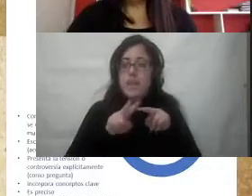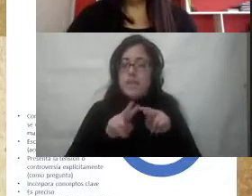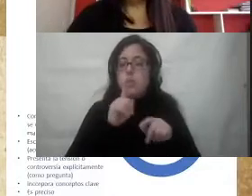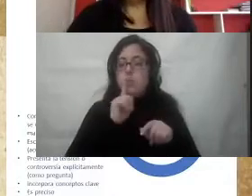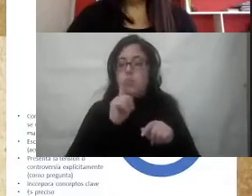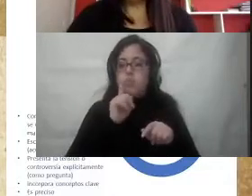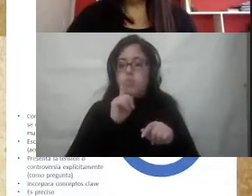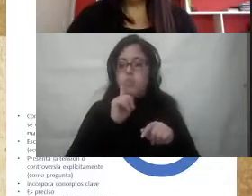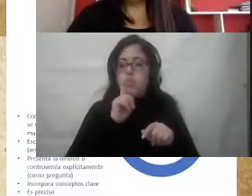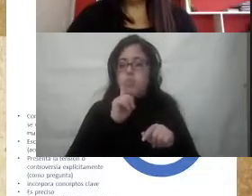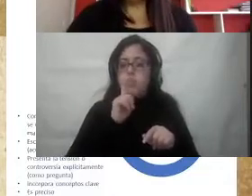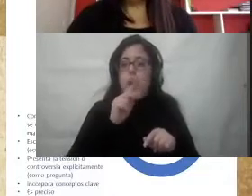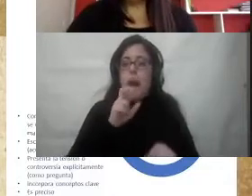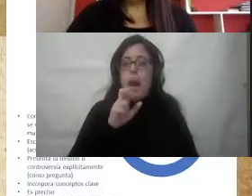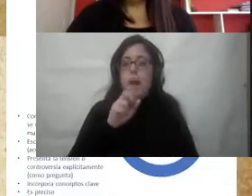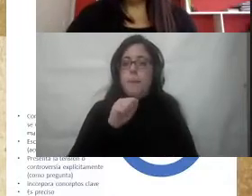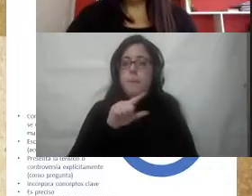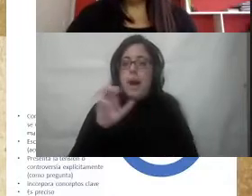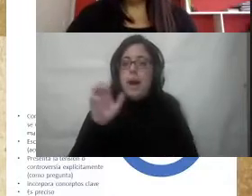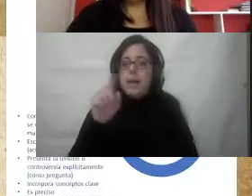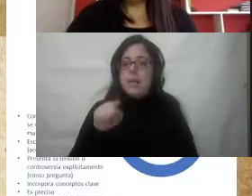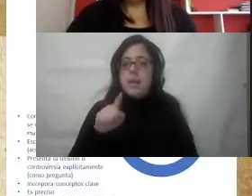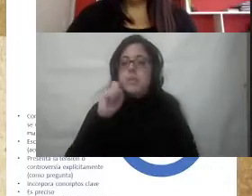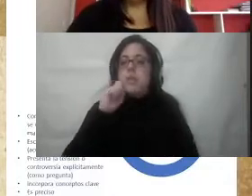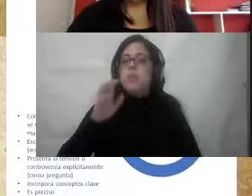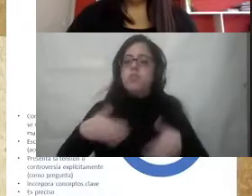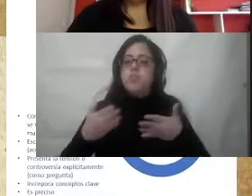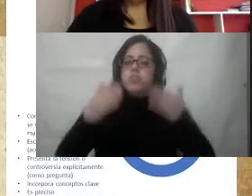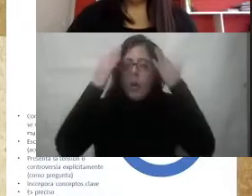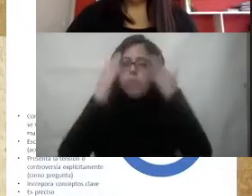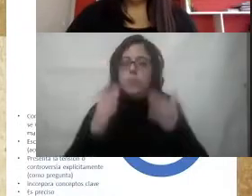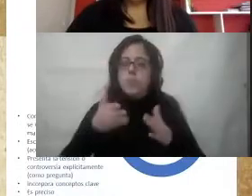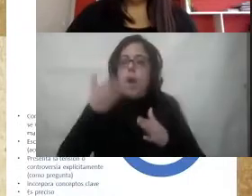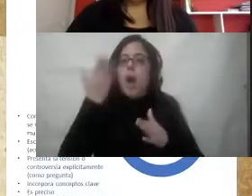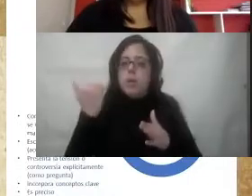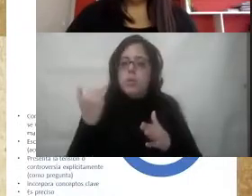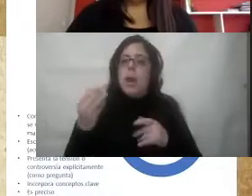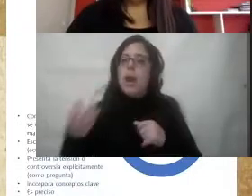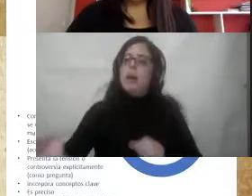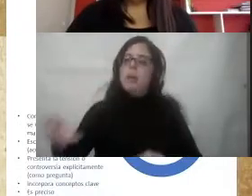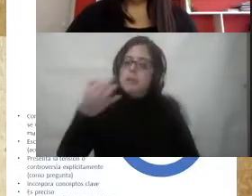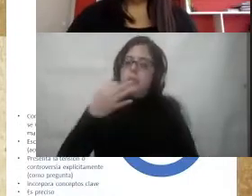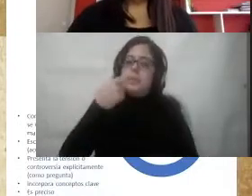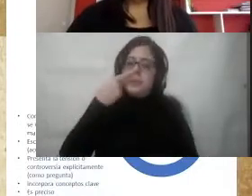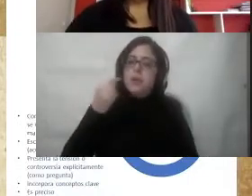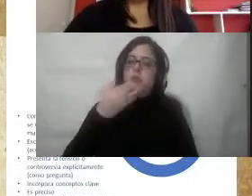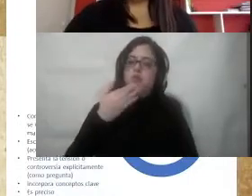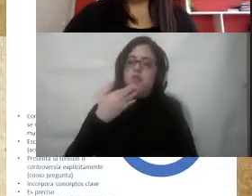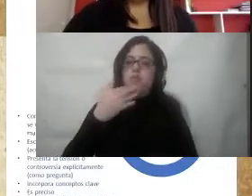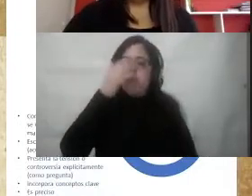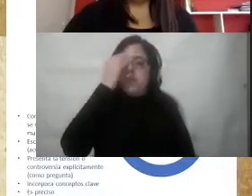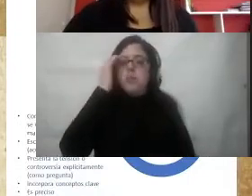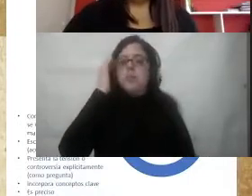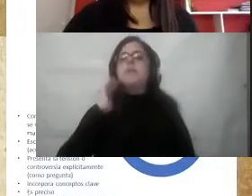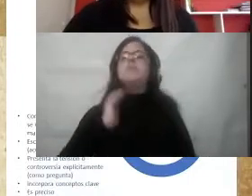a Joan Payés, que promueve este enfoque alguna vez, y me decía que él también tenía que enseñar para la